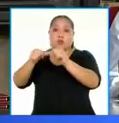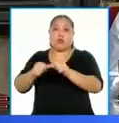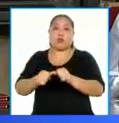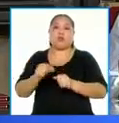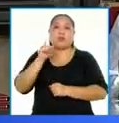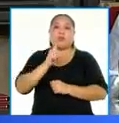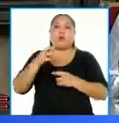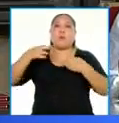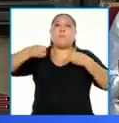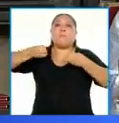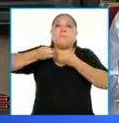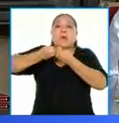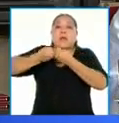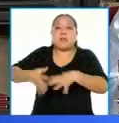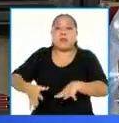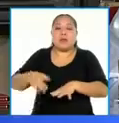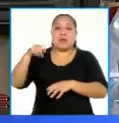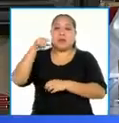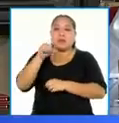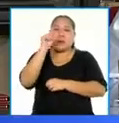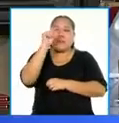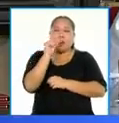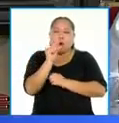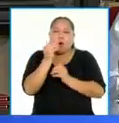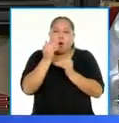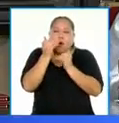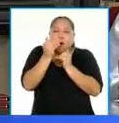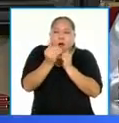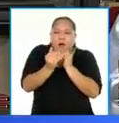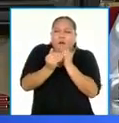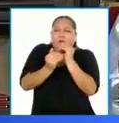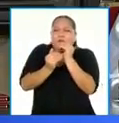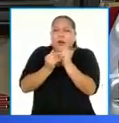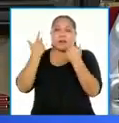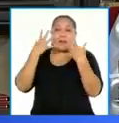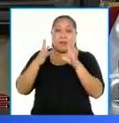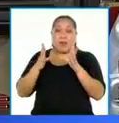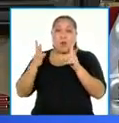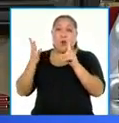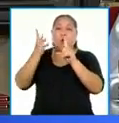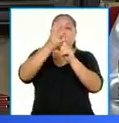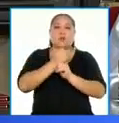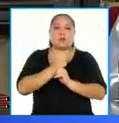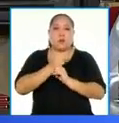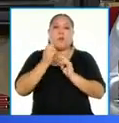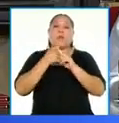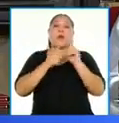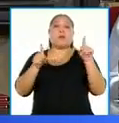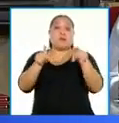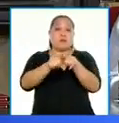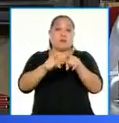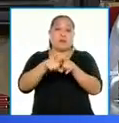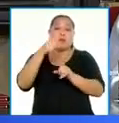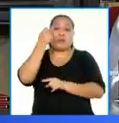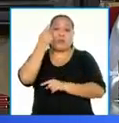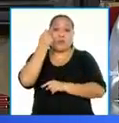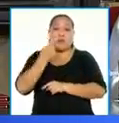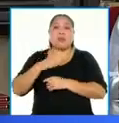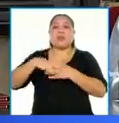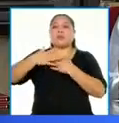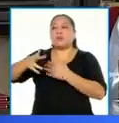no perder este poquito avance que hemos venido ganando, pero entendemos también, luego